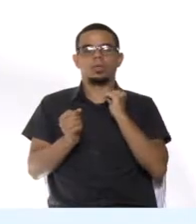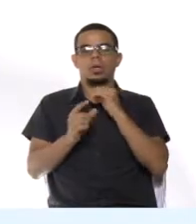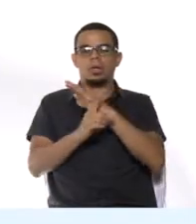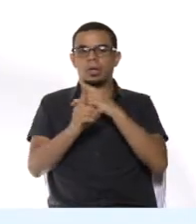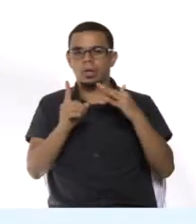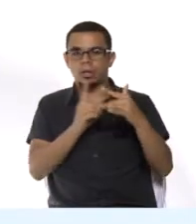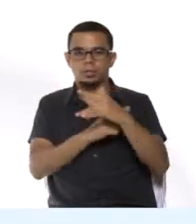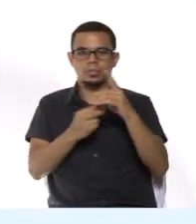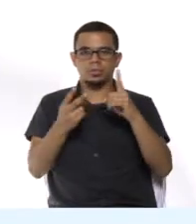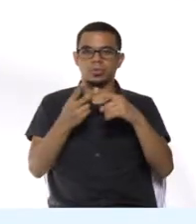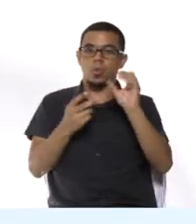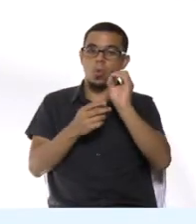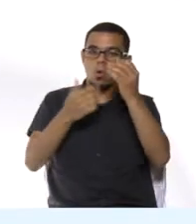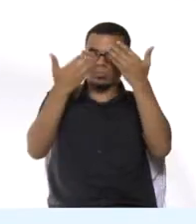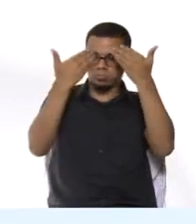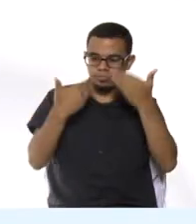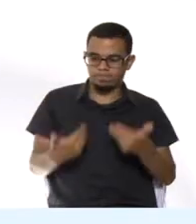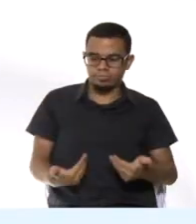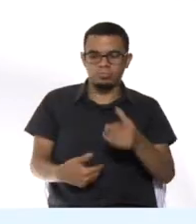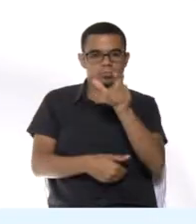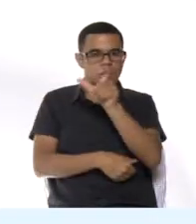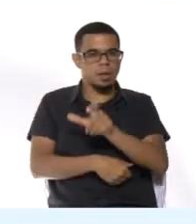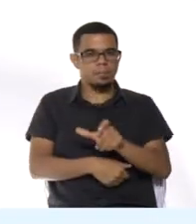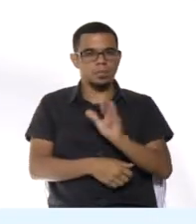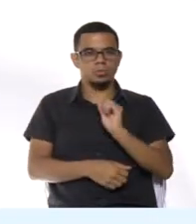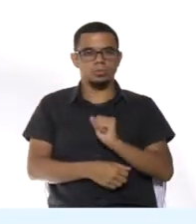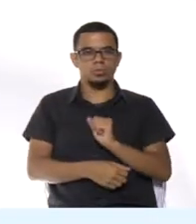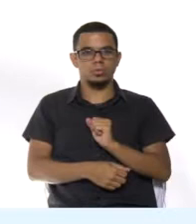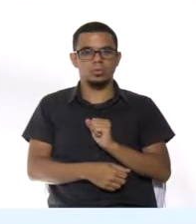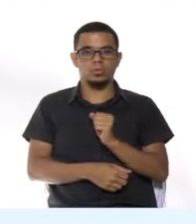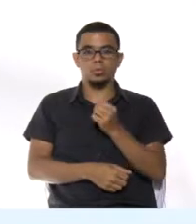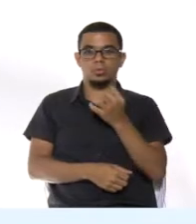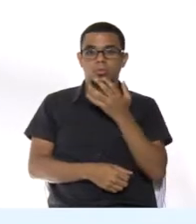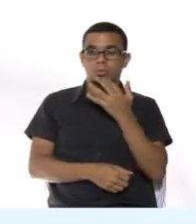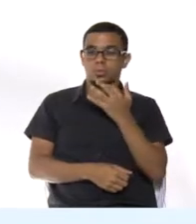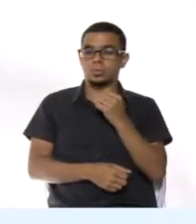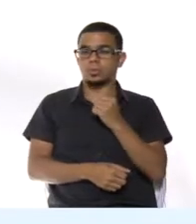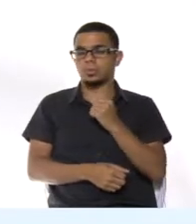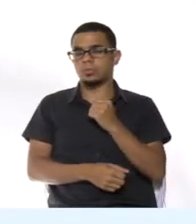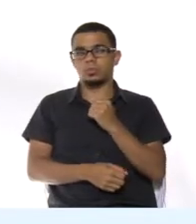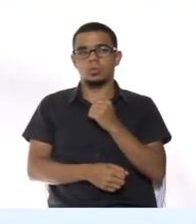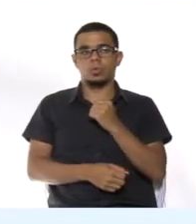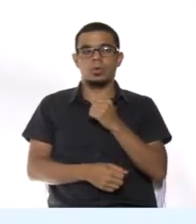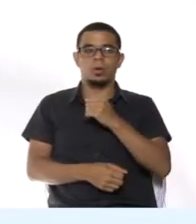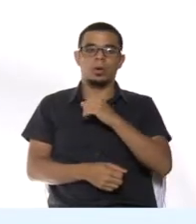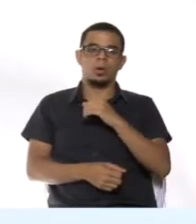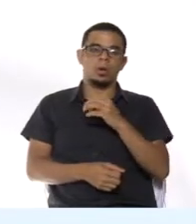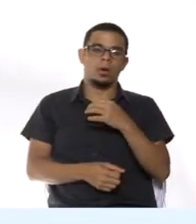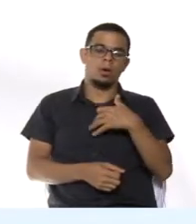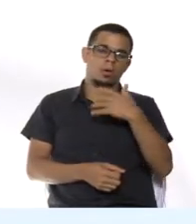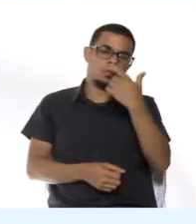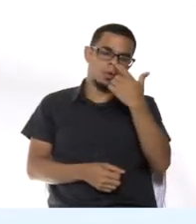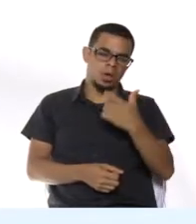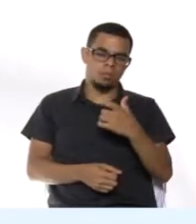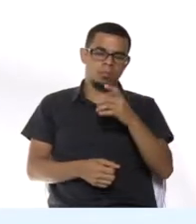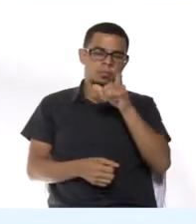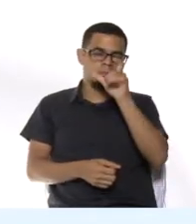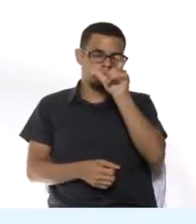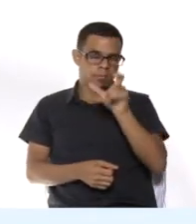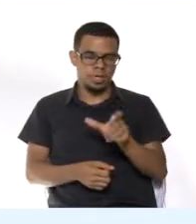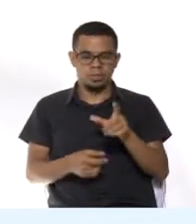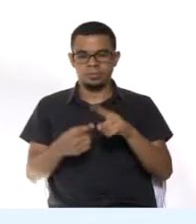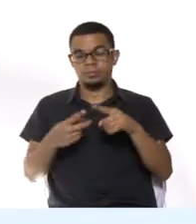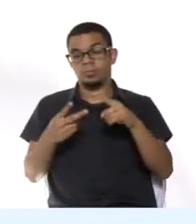el personaje. Nos da características específicas de algo, puede ser un ambiente, un paisaje, una persona o